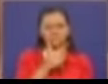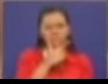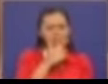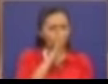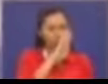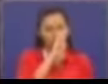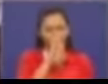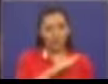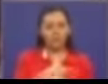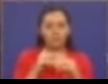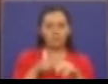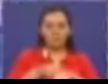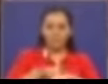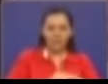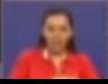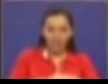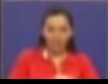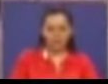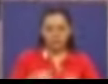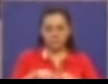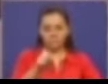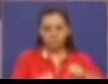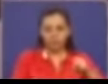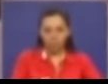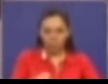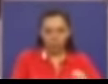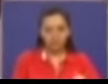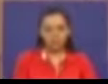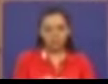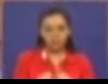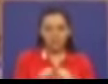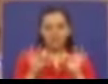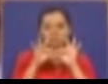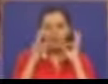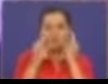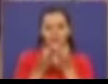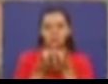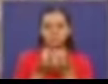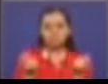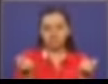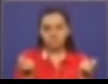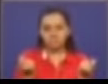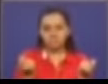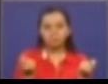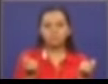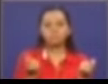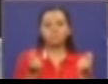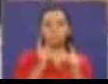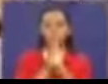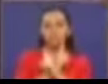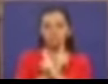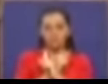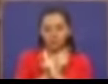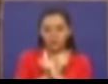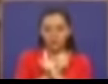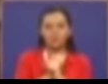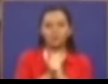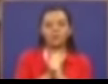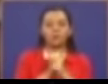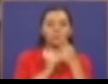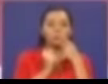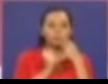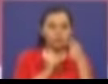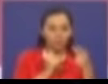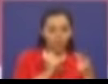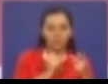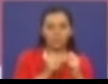Con mecánicos, lustrabotas, con familiares de los desaparecidos, con tuiteros, con el pueblo